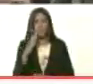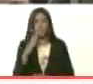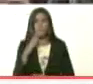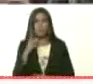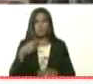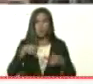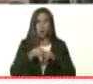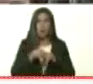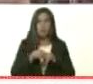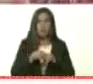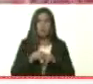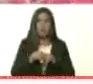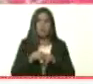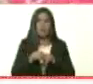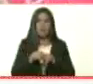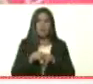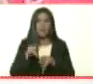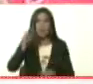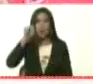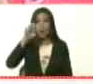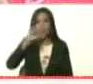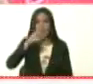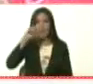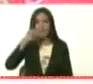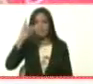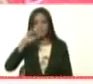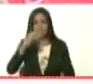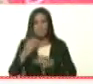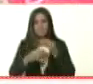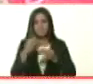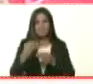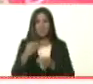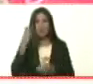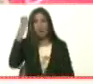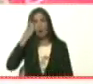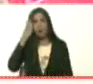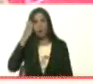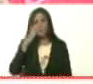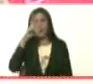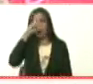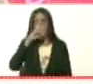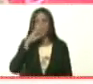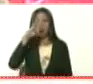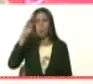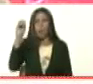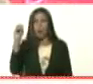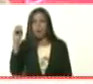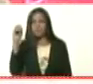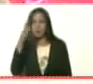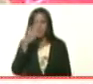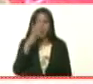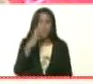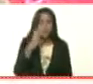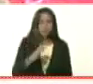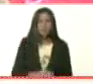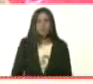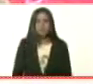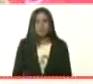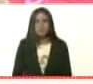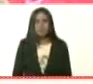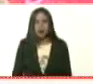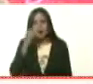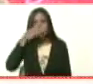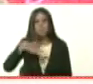nazis le hicieron a los pueblos de Europa en los años 40. Lo que los nazis le hicieron al pueblo